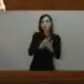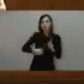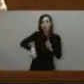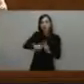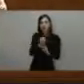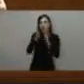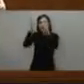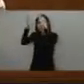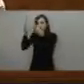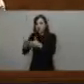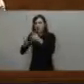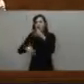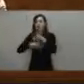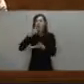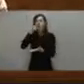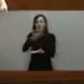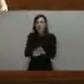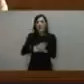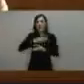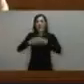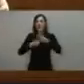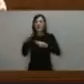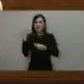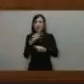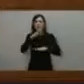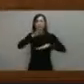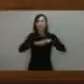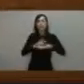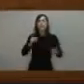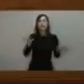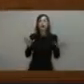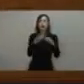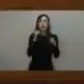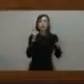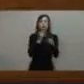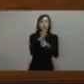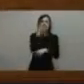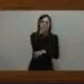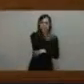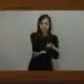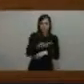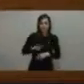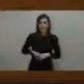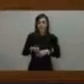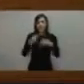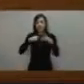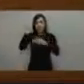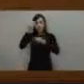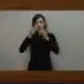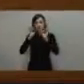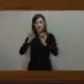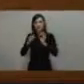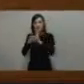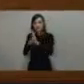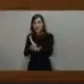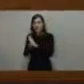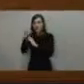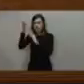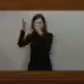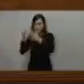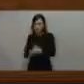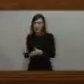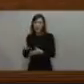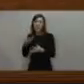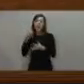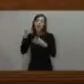vez más la culpa a la oposición. Y yo creo, señor presidente, que eso le descalifica. Pero le voy a decir